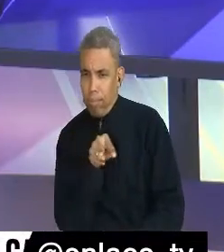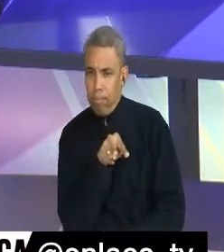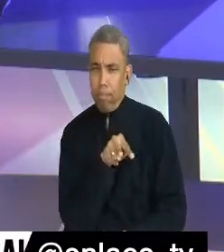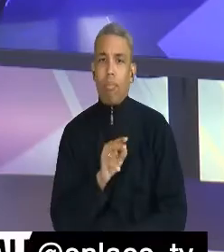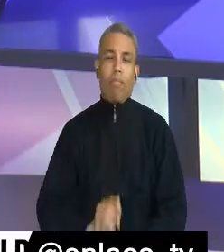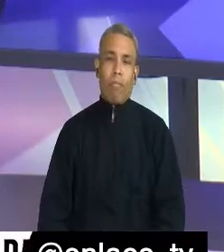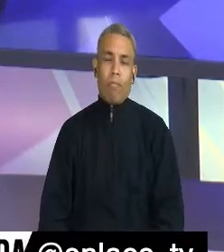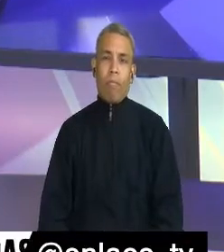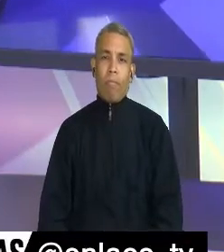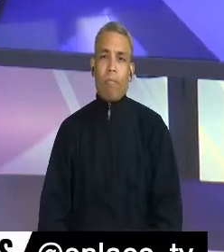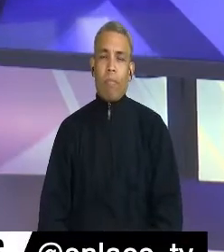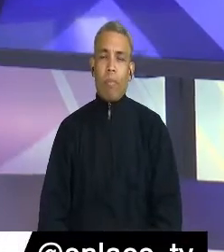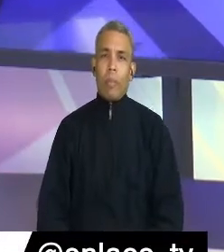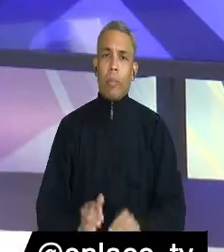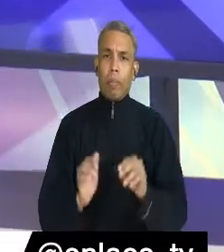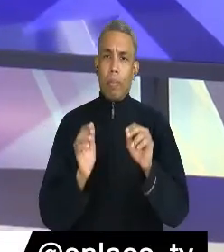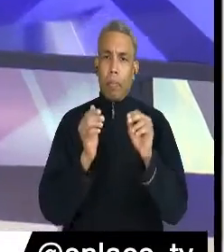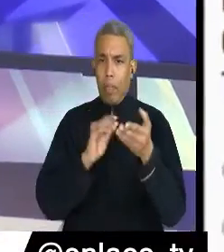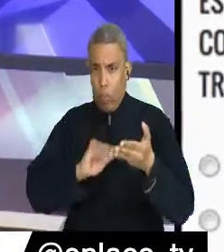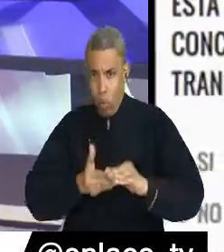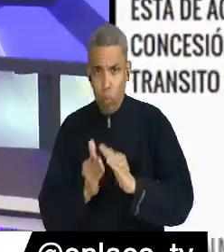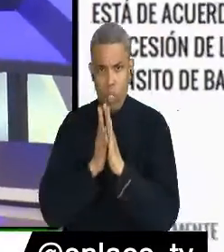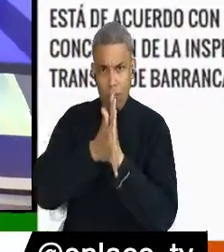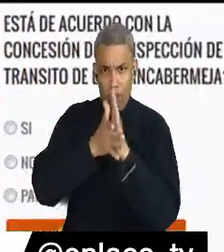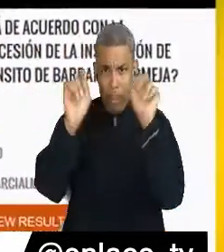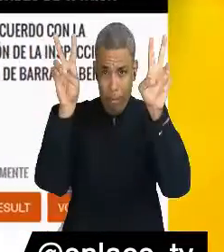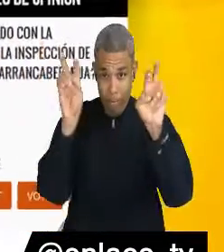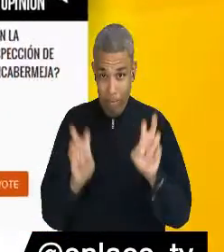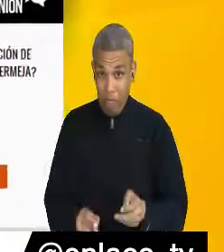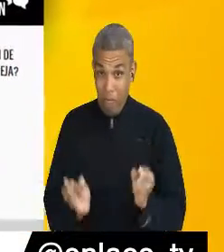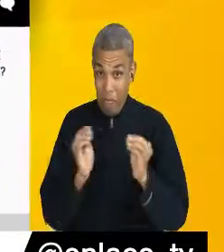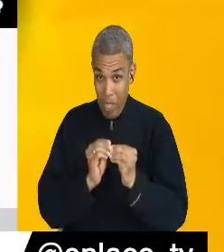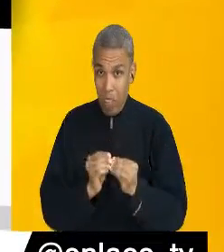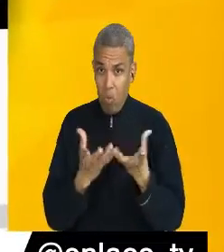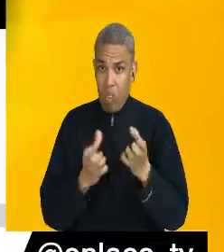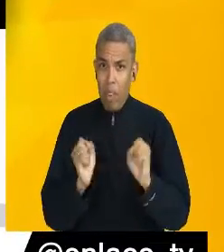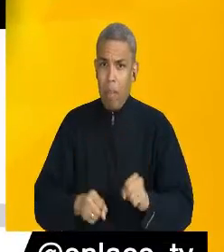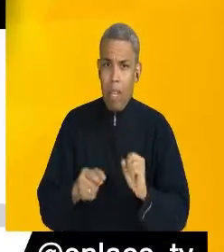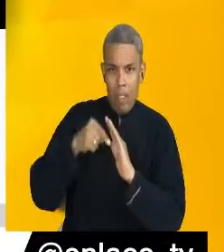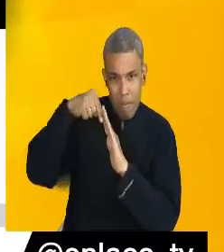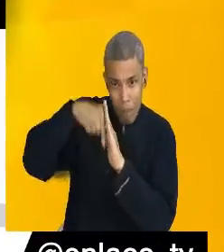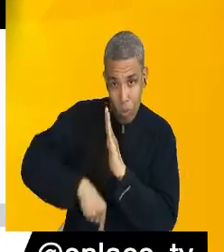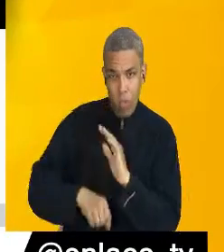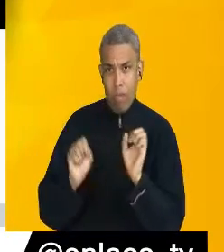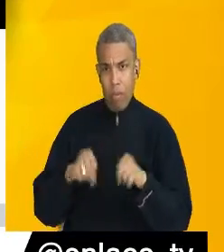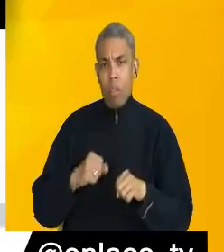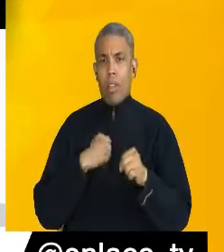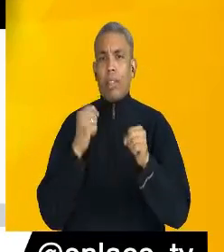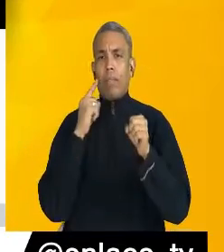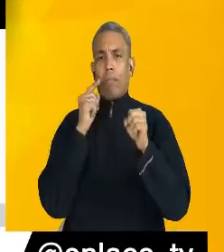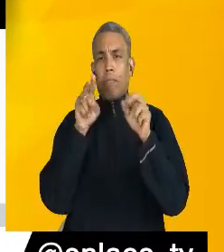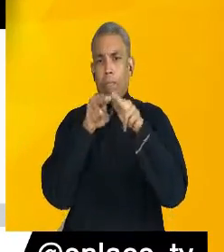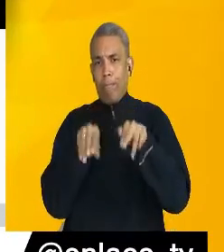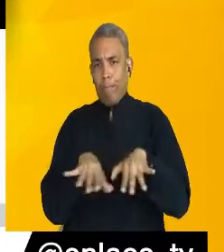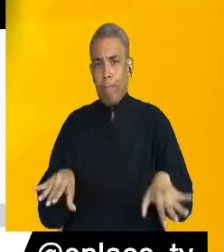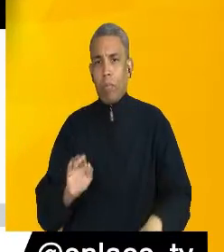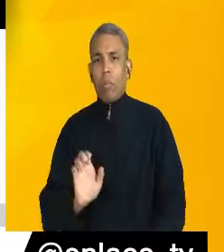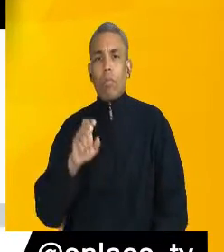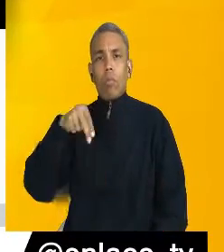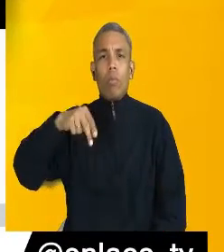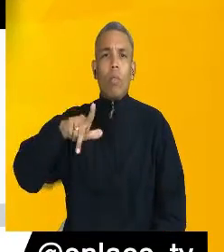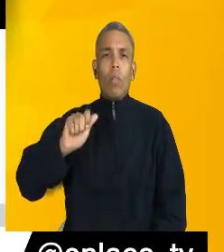seguimos llevando a nuestra comunidad el acontecer de la ciudad y de la región estas y otras informaciones de enlace noticias las pueden hallar en nuestra página web www